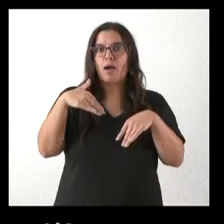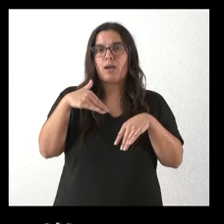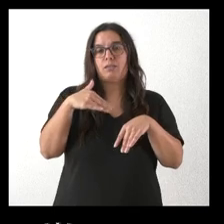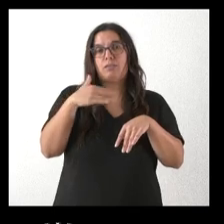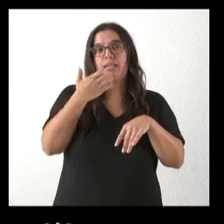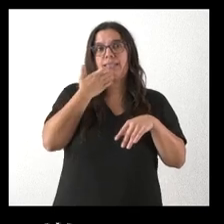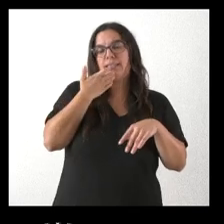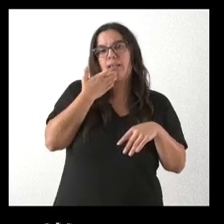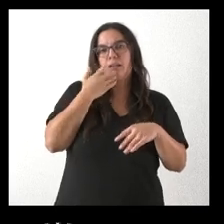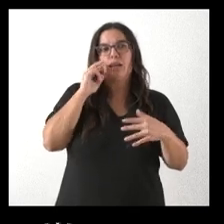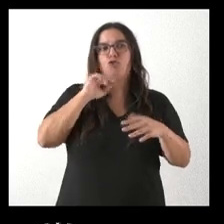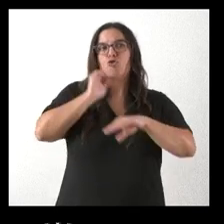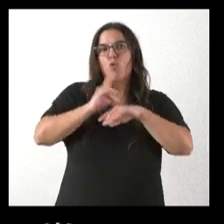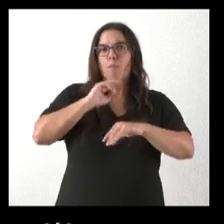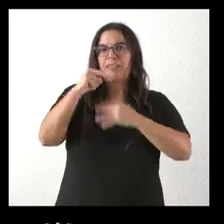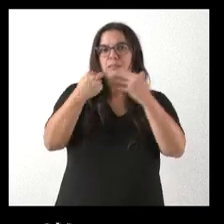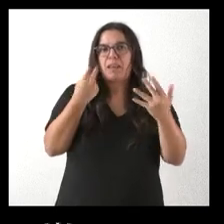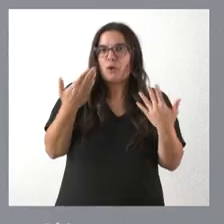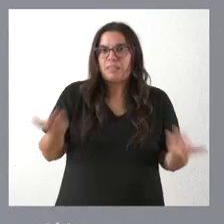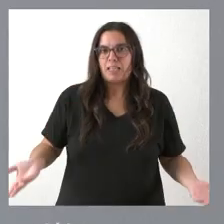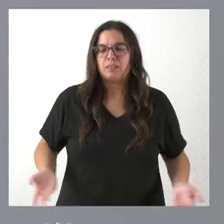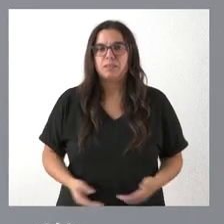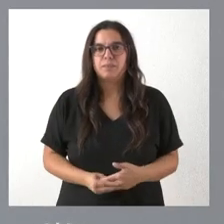los sujetos obligados a la ley de transparencia